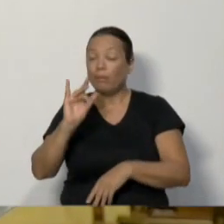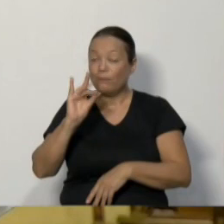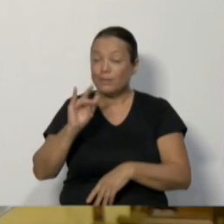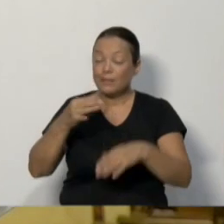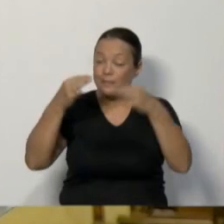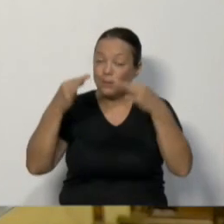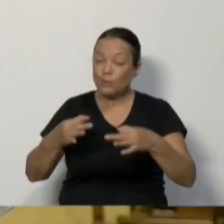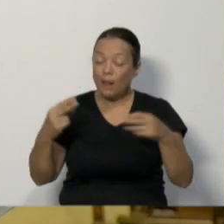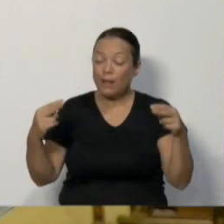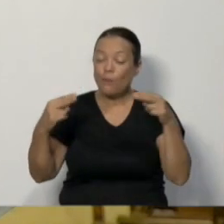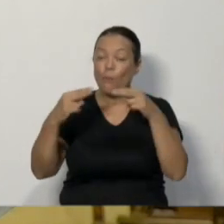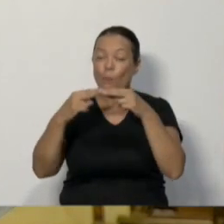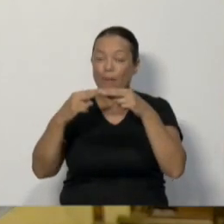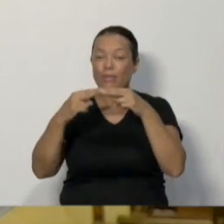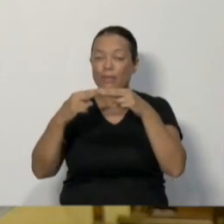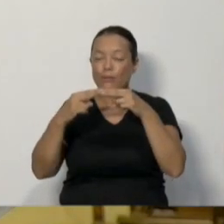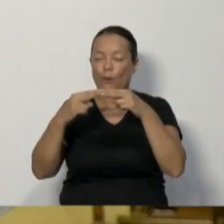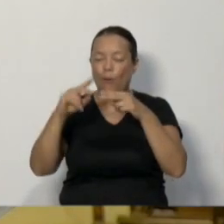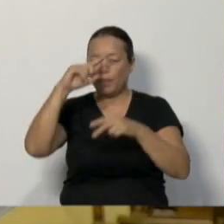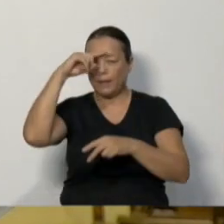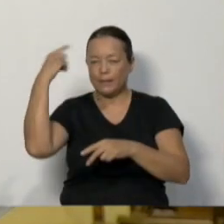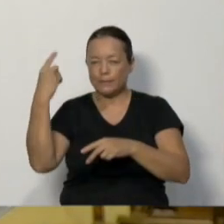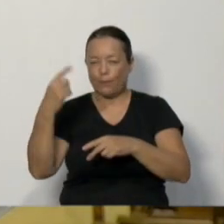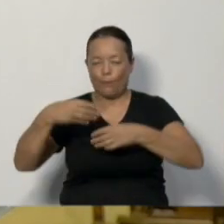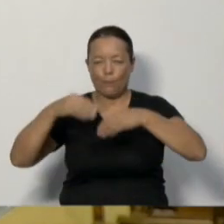y asegurar el encuentro definitivo de la nación.